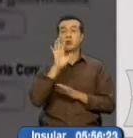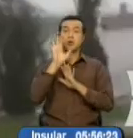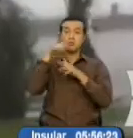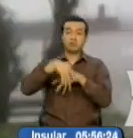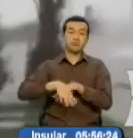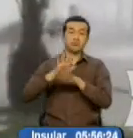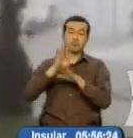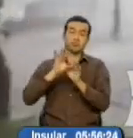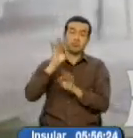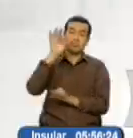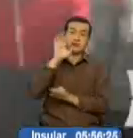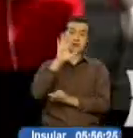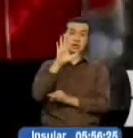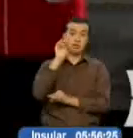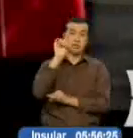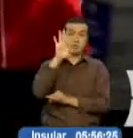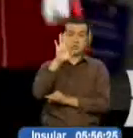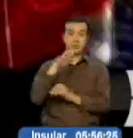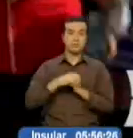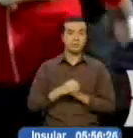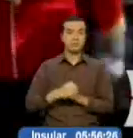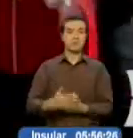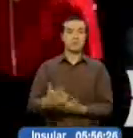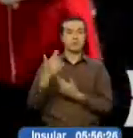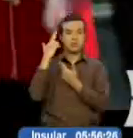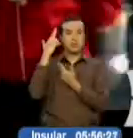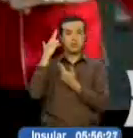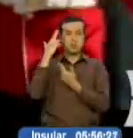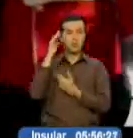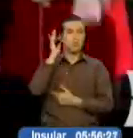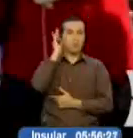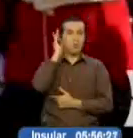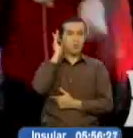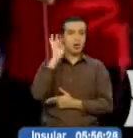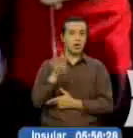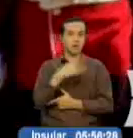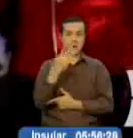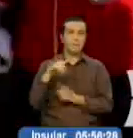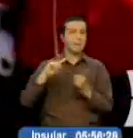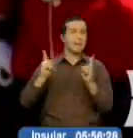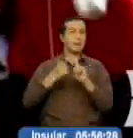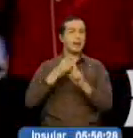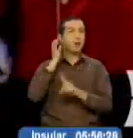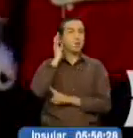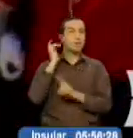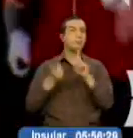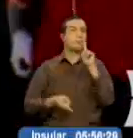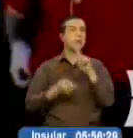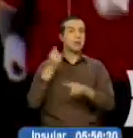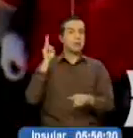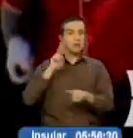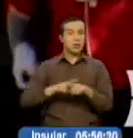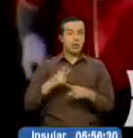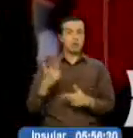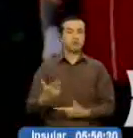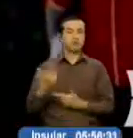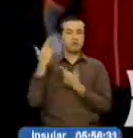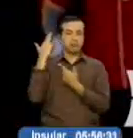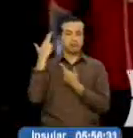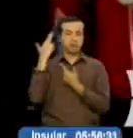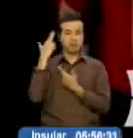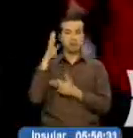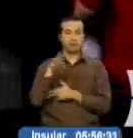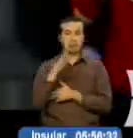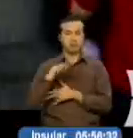5 metros de altura. La militar canadiense Meghan Coates se convierte en la primera mujer al mando de las tropas de la Guardia Real Británica en el